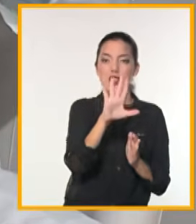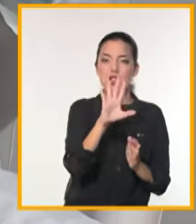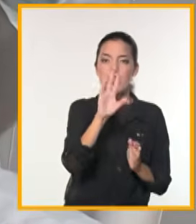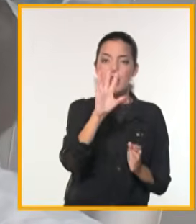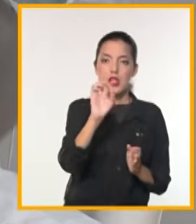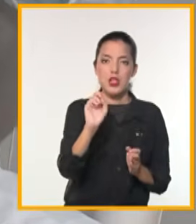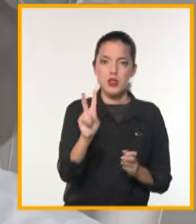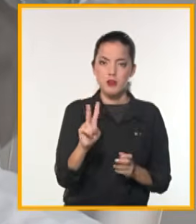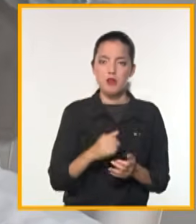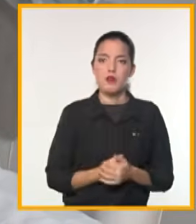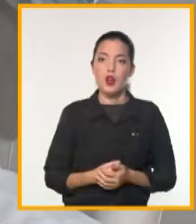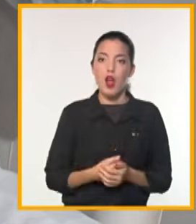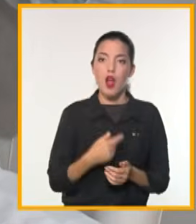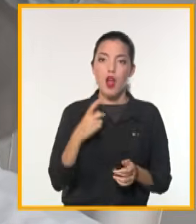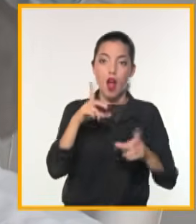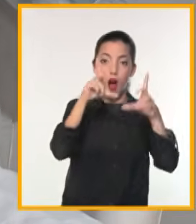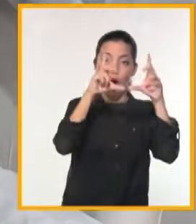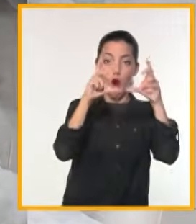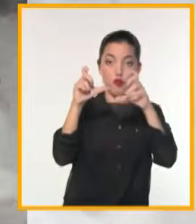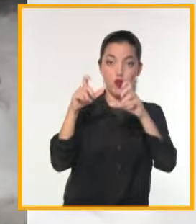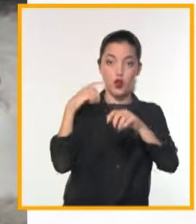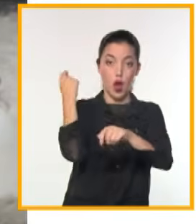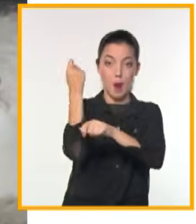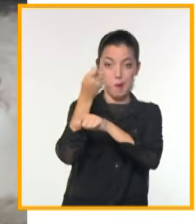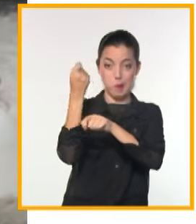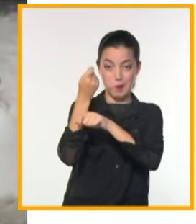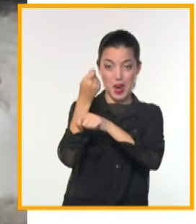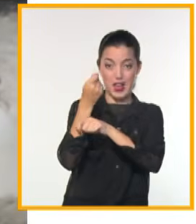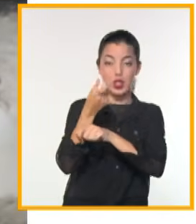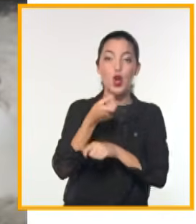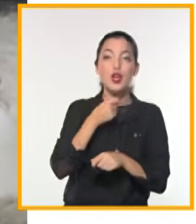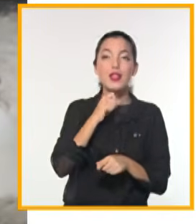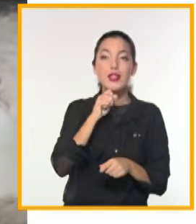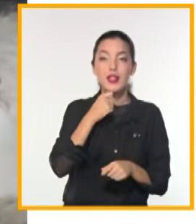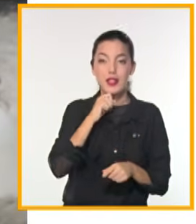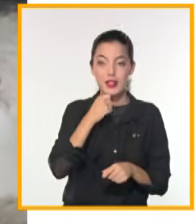inglés, y ese es el albergue nuestro.